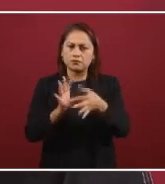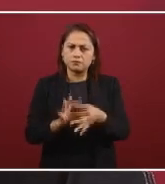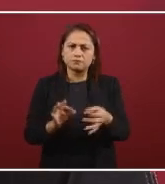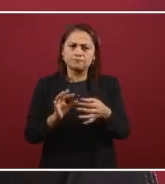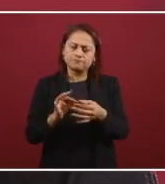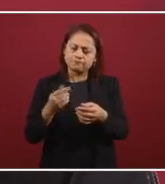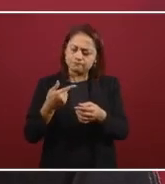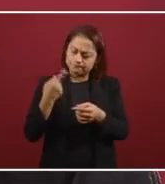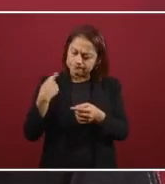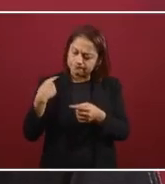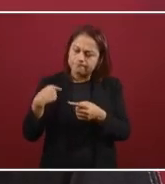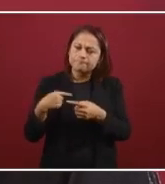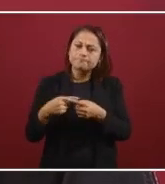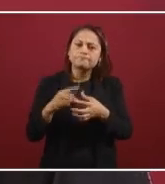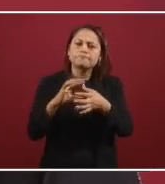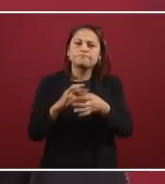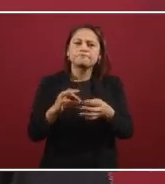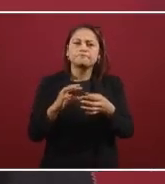siempre se